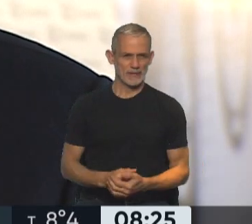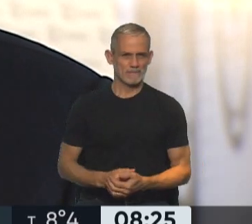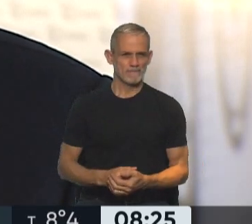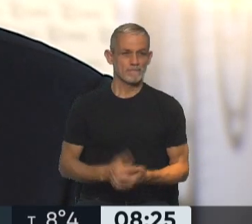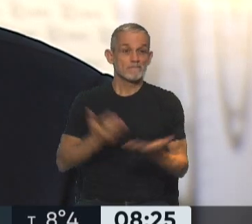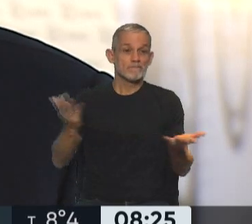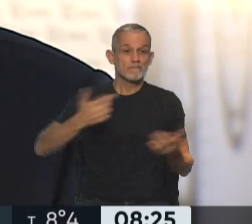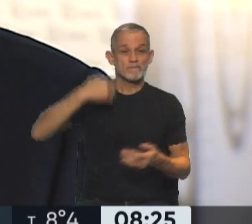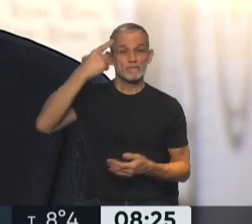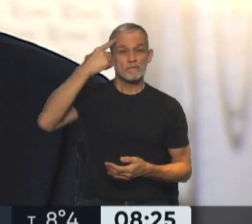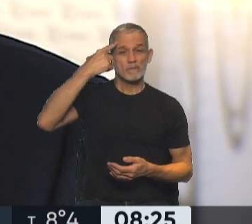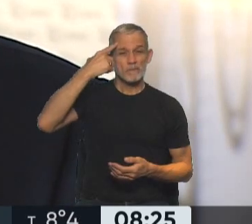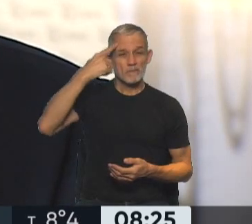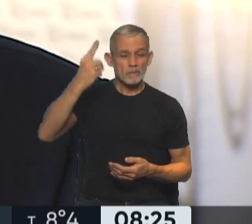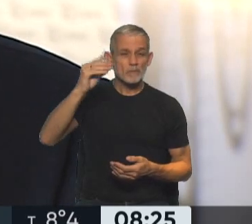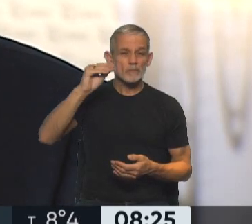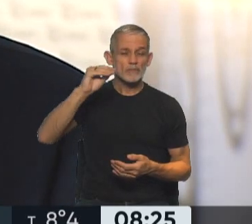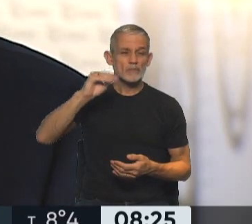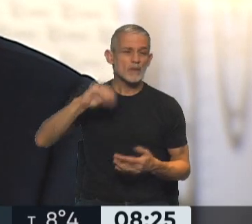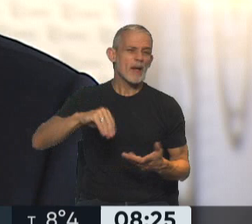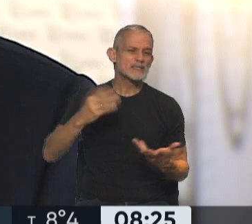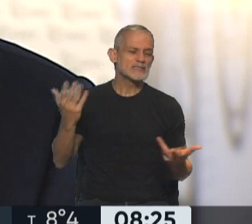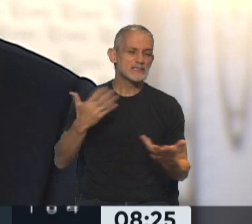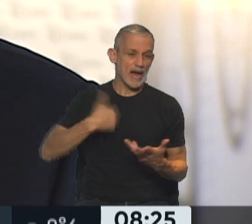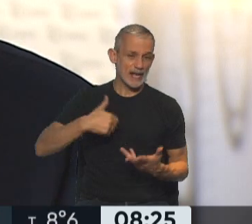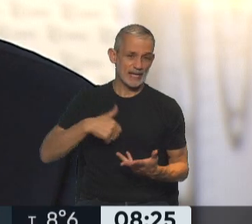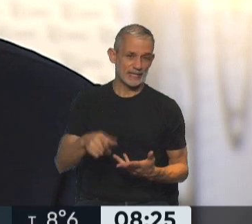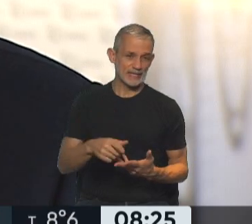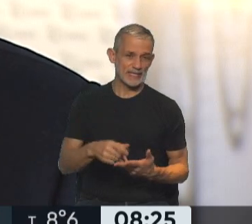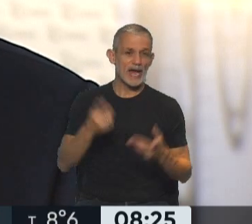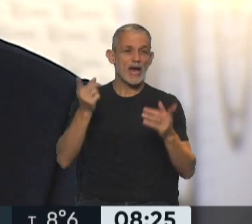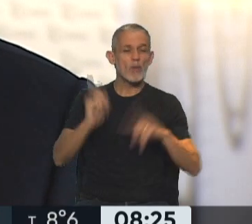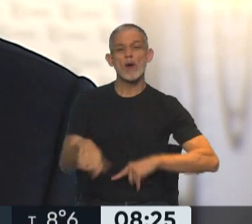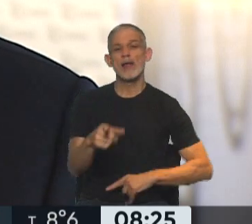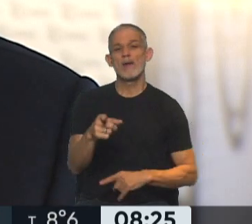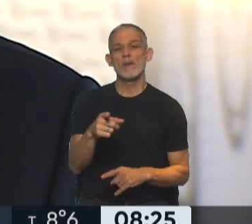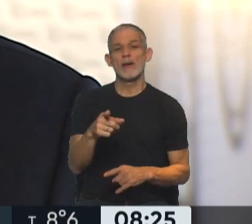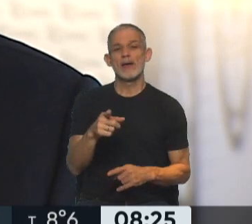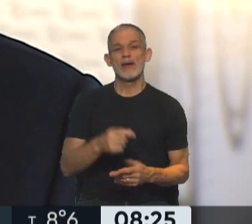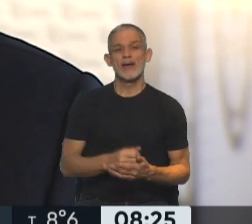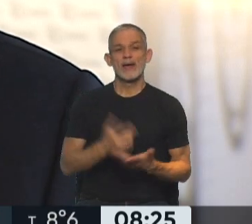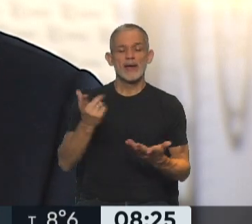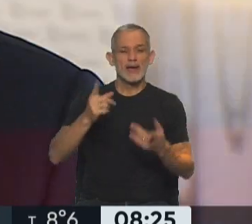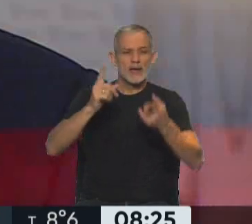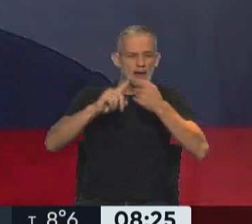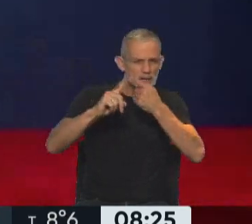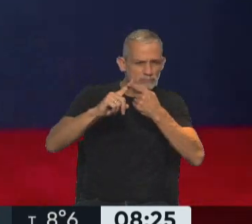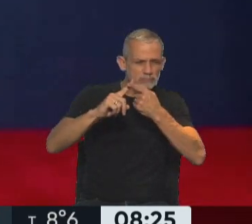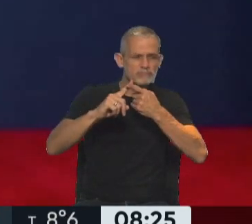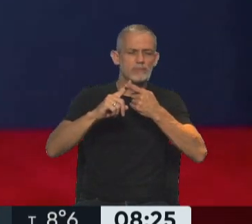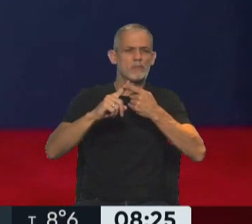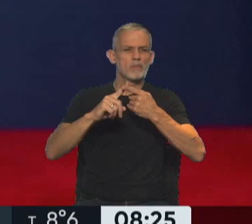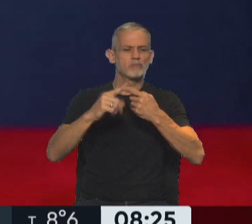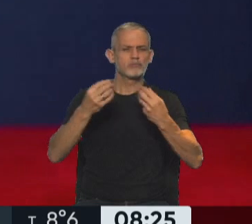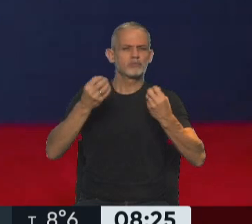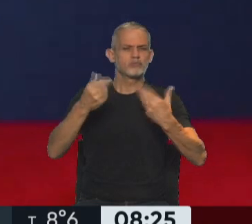me parece que acá lo que se agrega es una gran posibilidad de que la argentina vuelva a tener una relación más